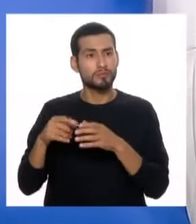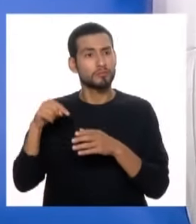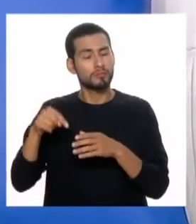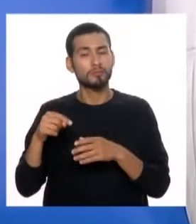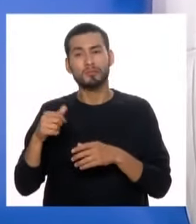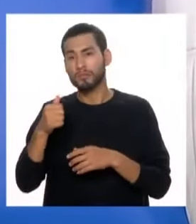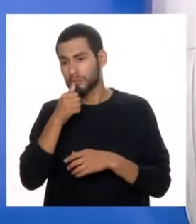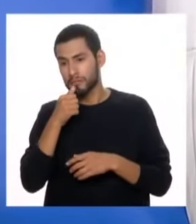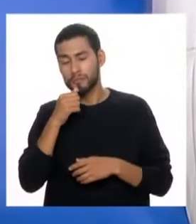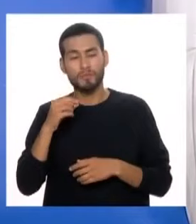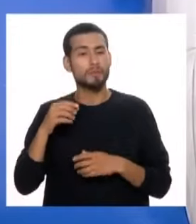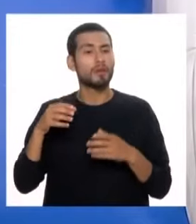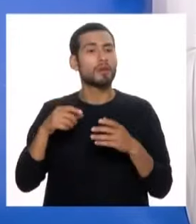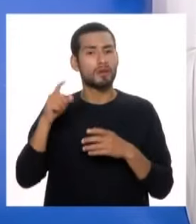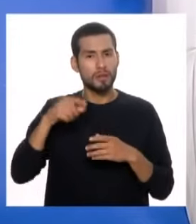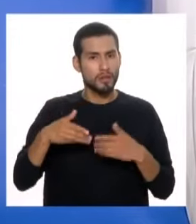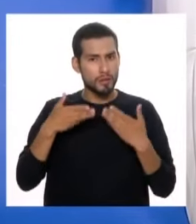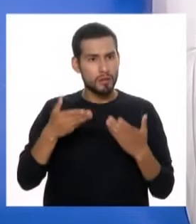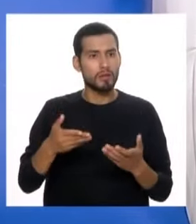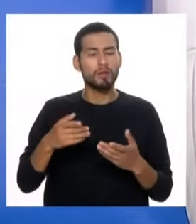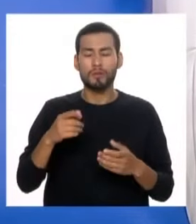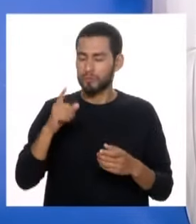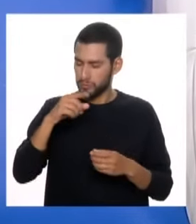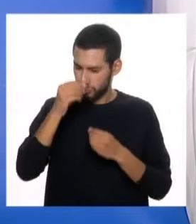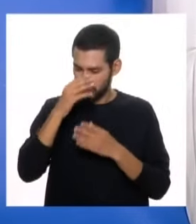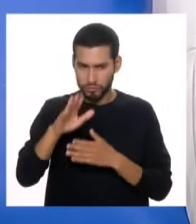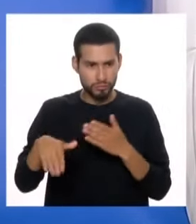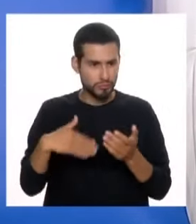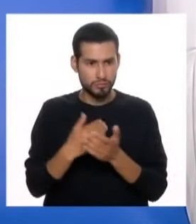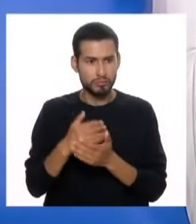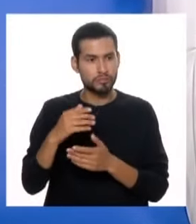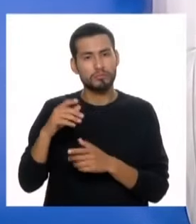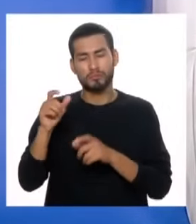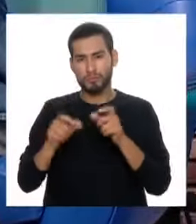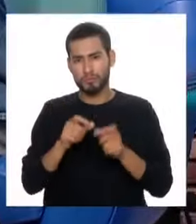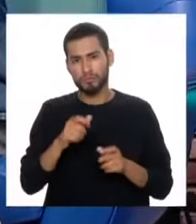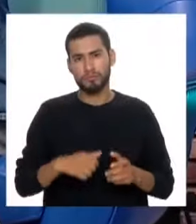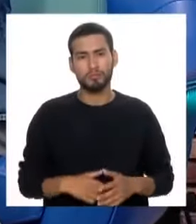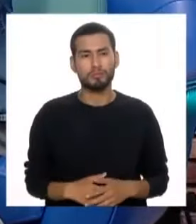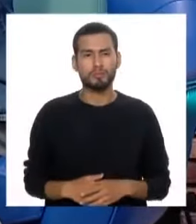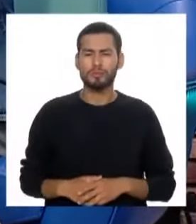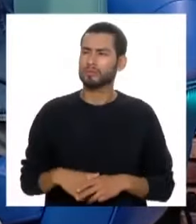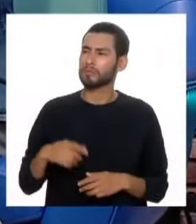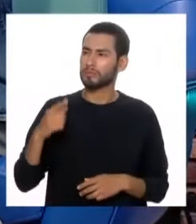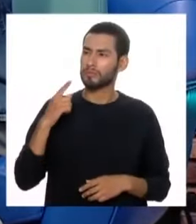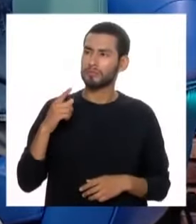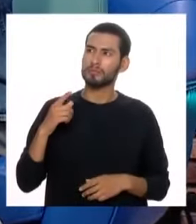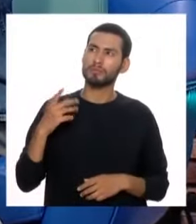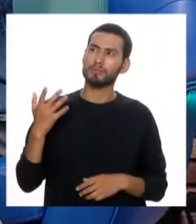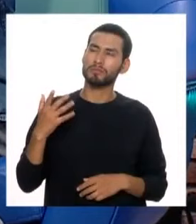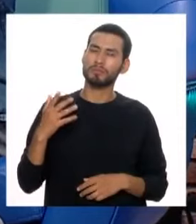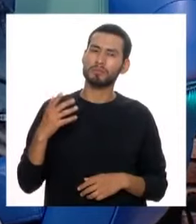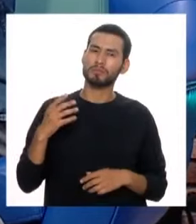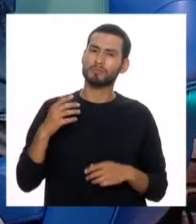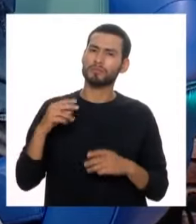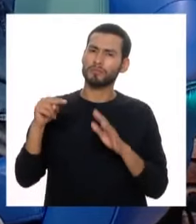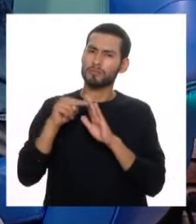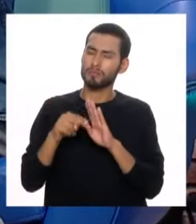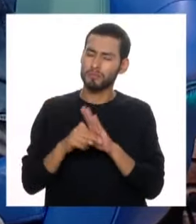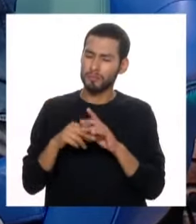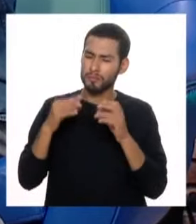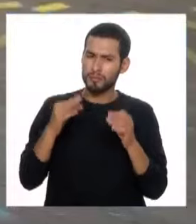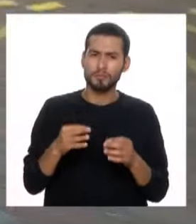sector privado de impulsar su cumplimiento en todas partes. Y cuando vemos la norma en la realidad,